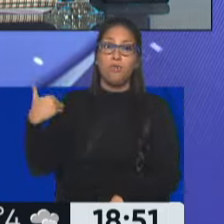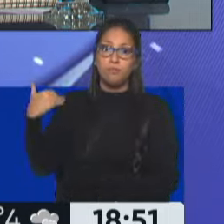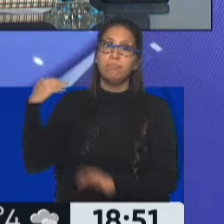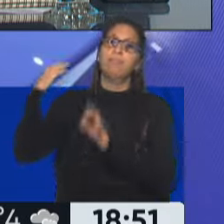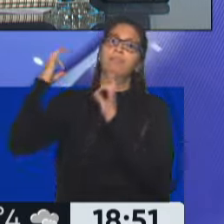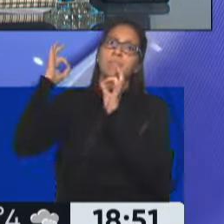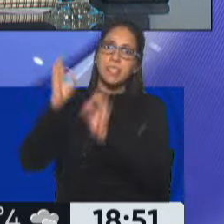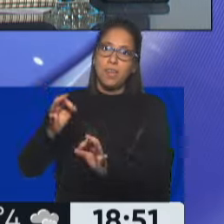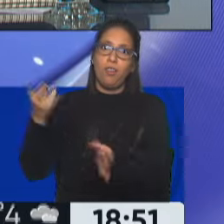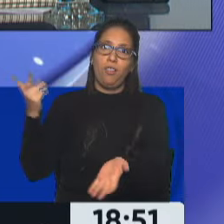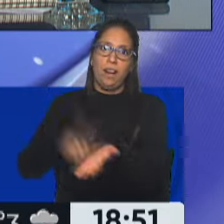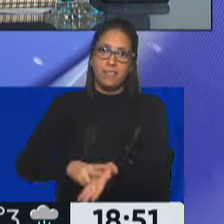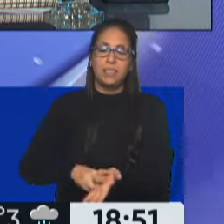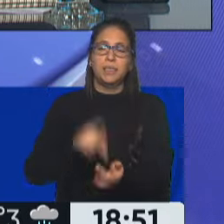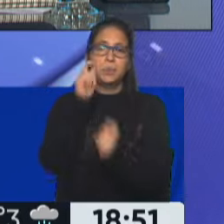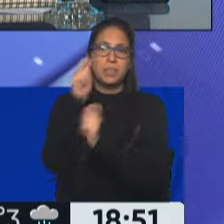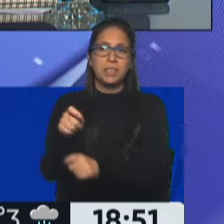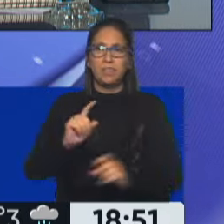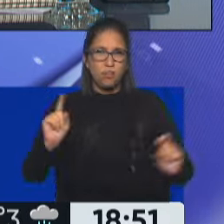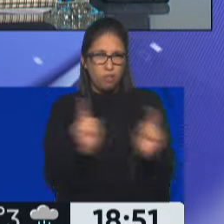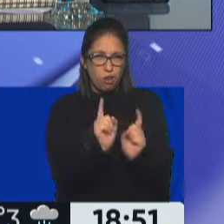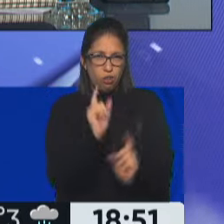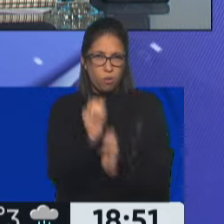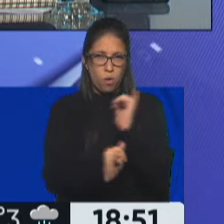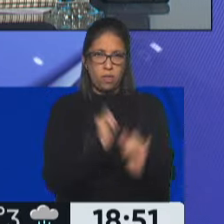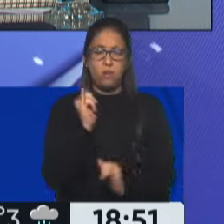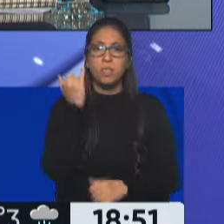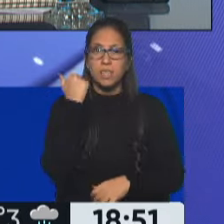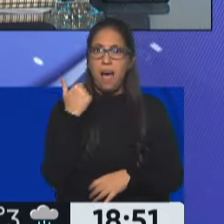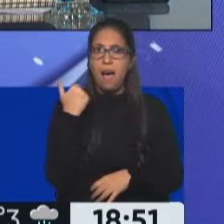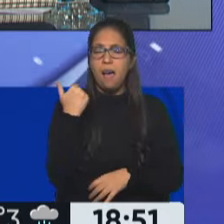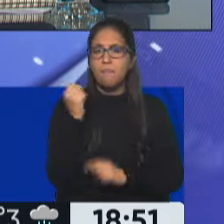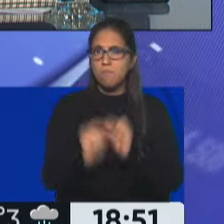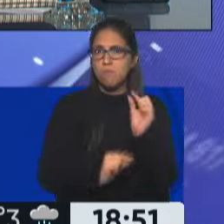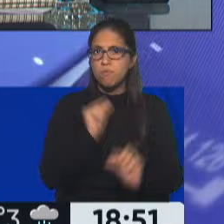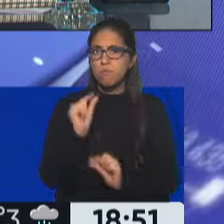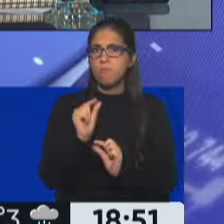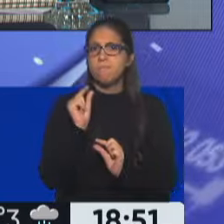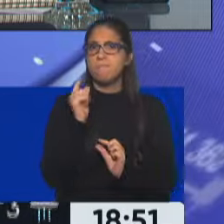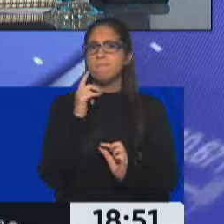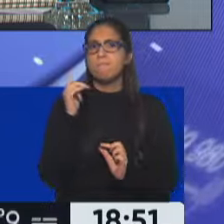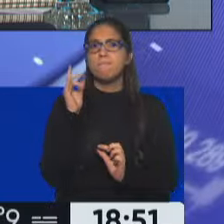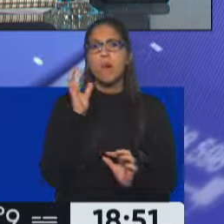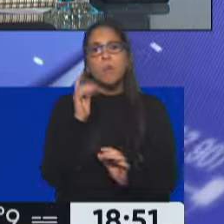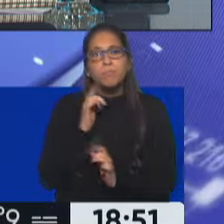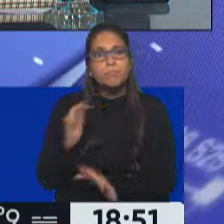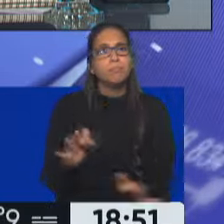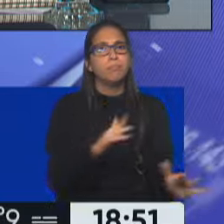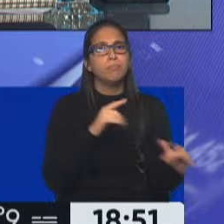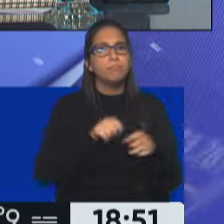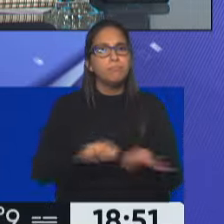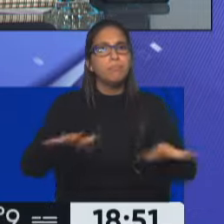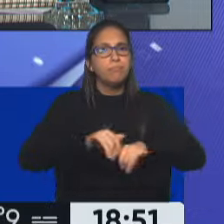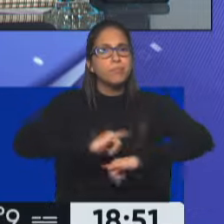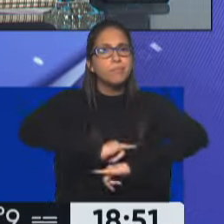de convenios. Además, algo, Pablo, brevemente con esto que ya se empiezan a ver algunas consecuencias, porque hoy ya algunos artículos y